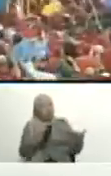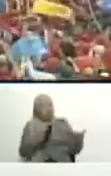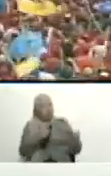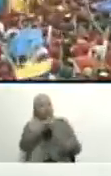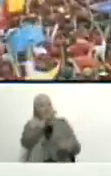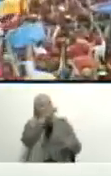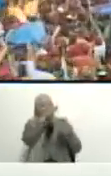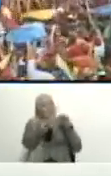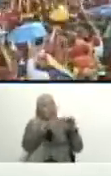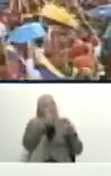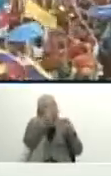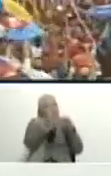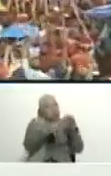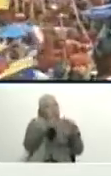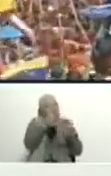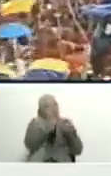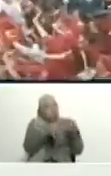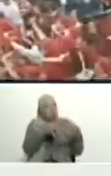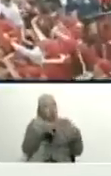explicó ahí.